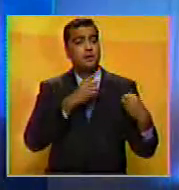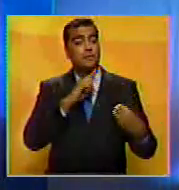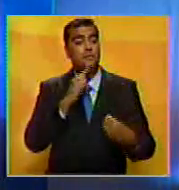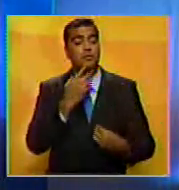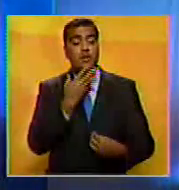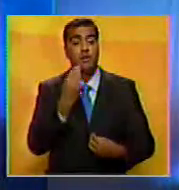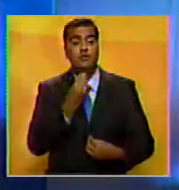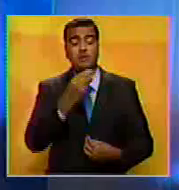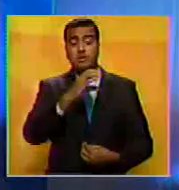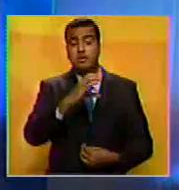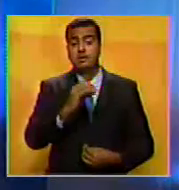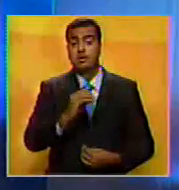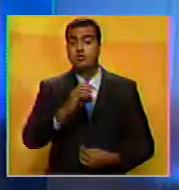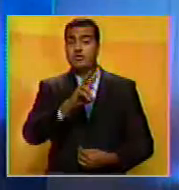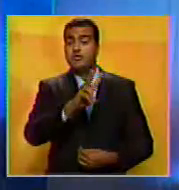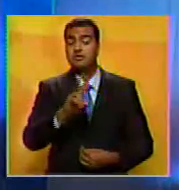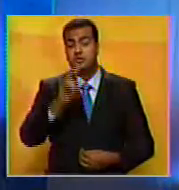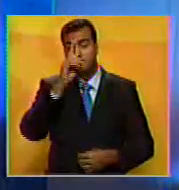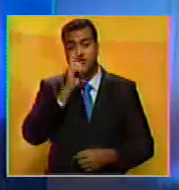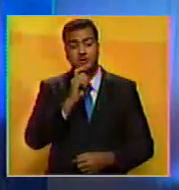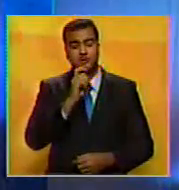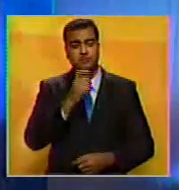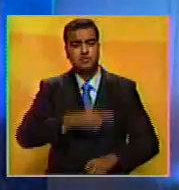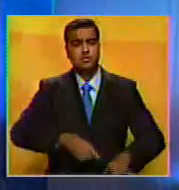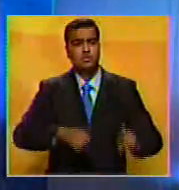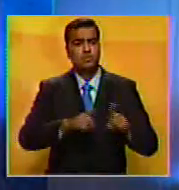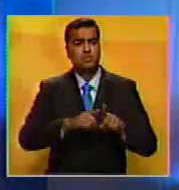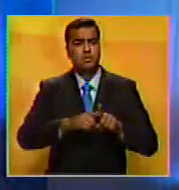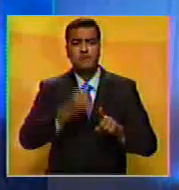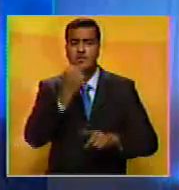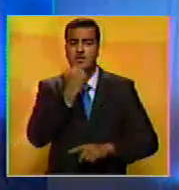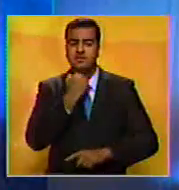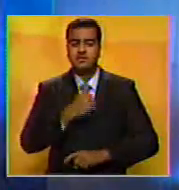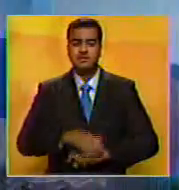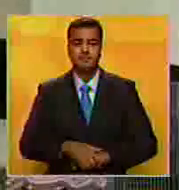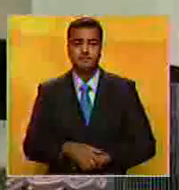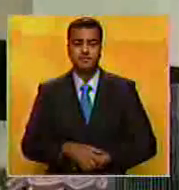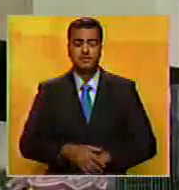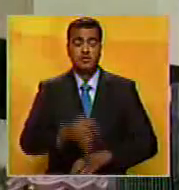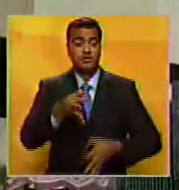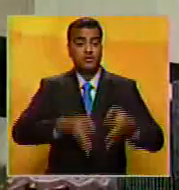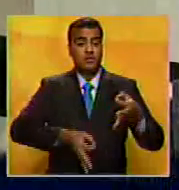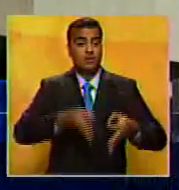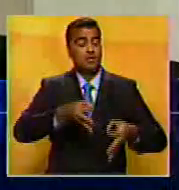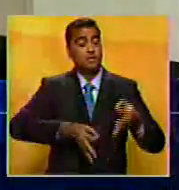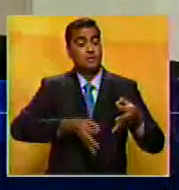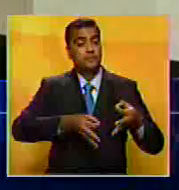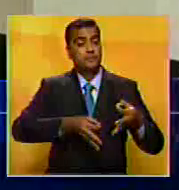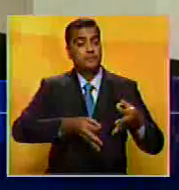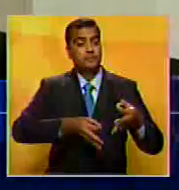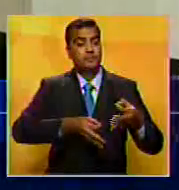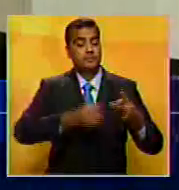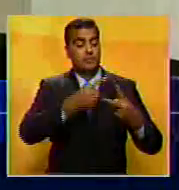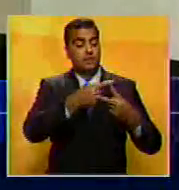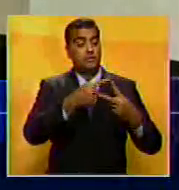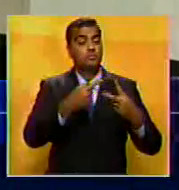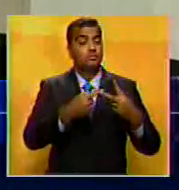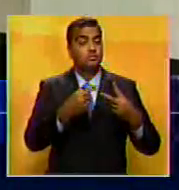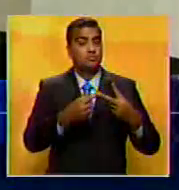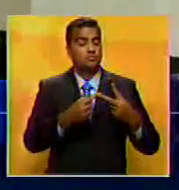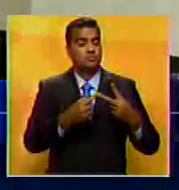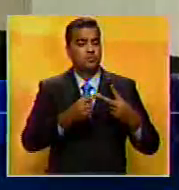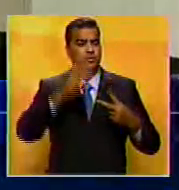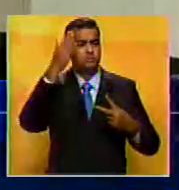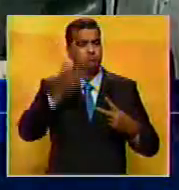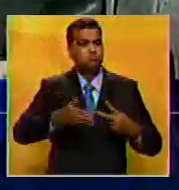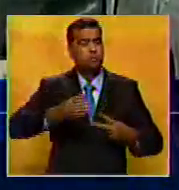del joven Cristian Ochoa, de 22 años, hecho ocurrido en Valencia. Los fiscales Ani Camejo y Joana Moreno imputarán